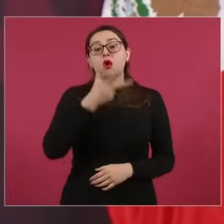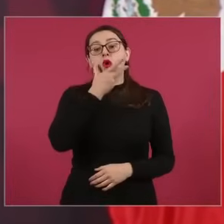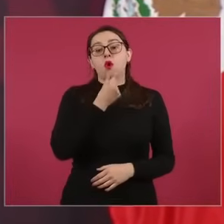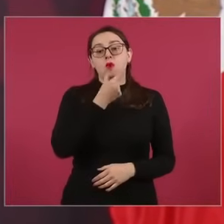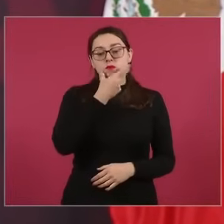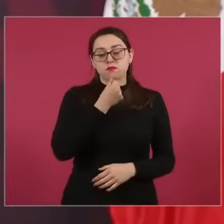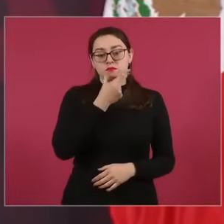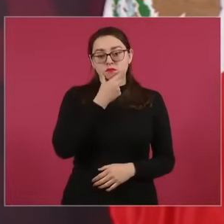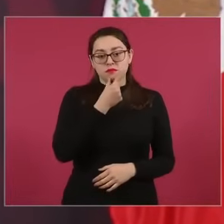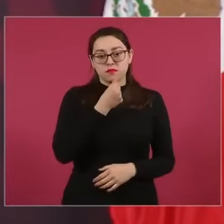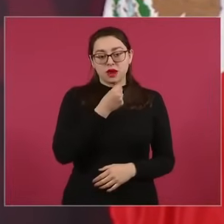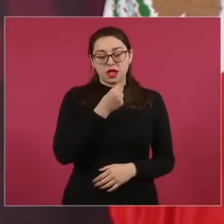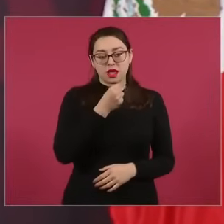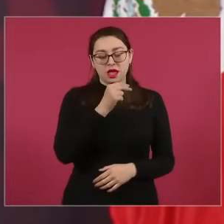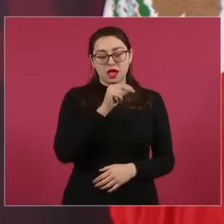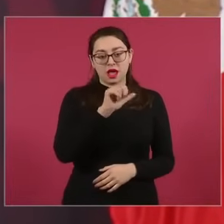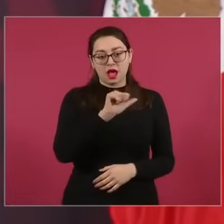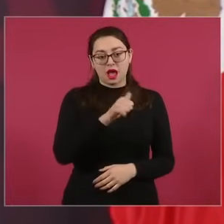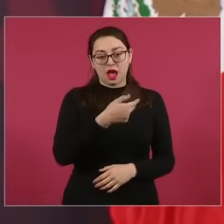a